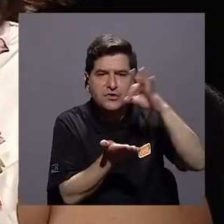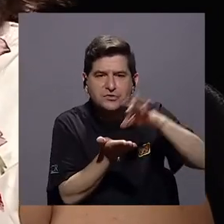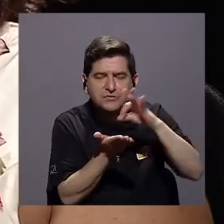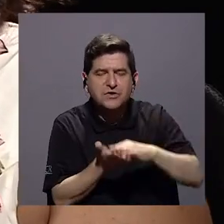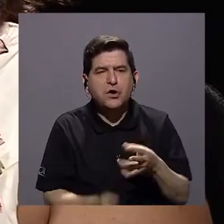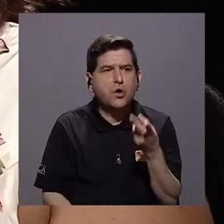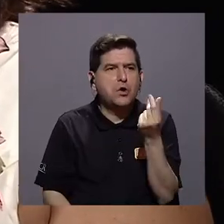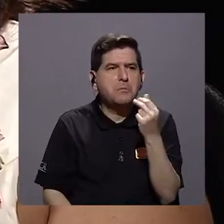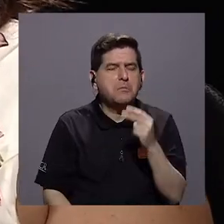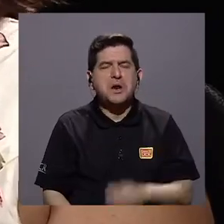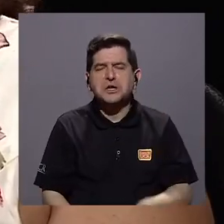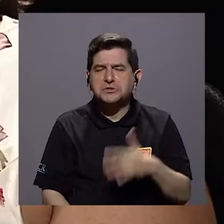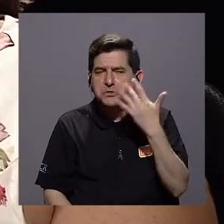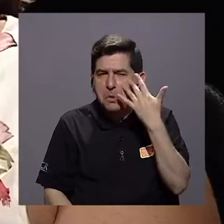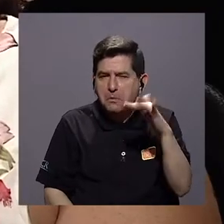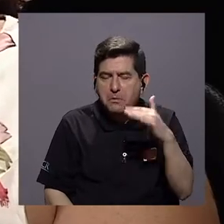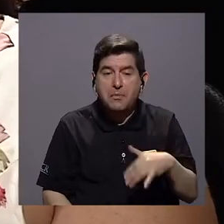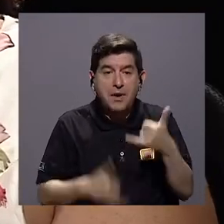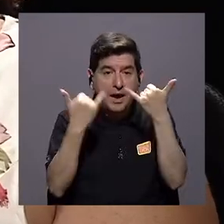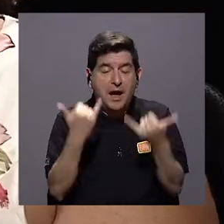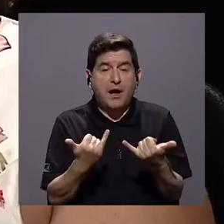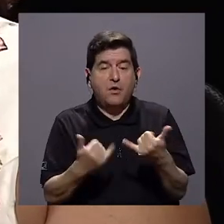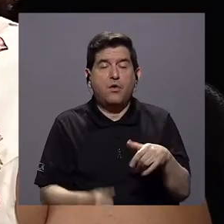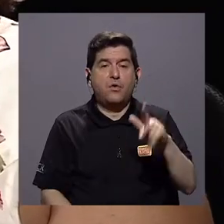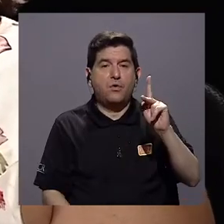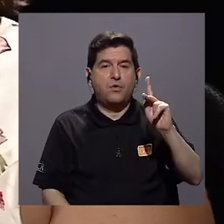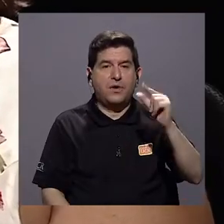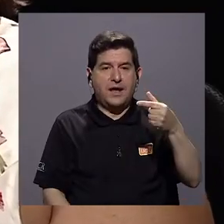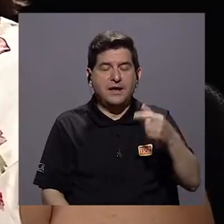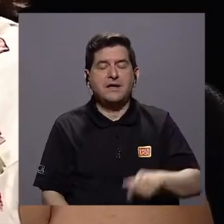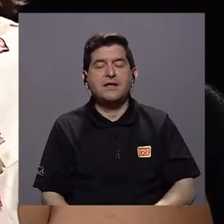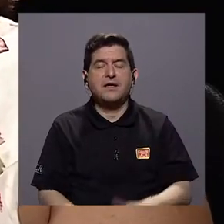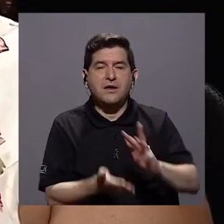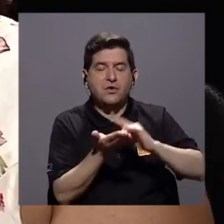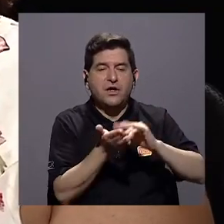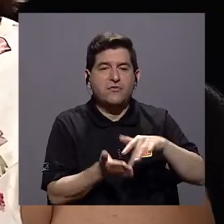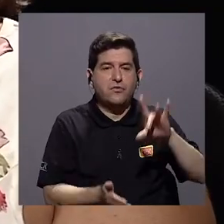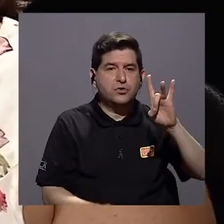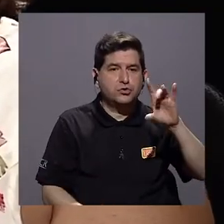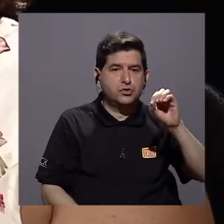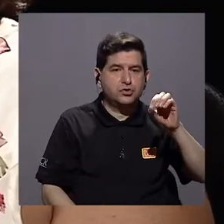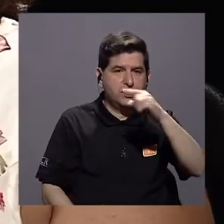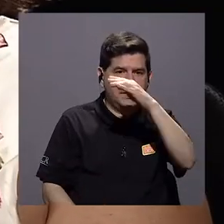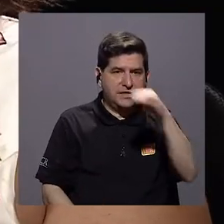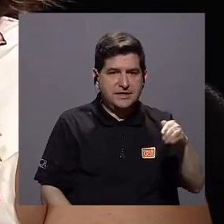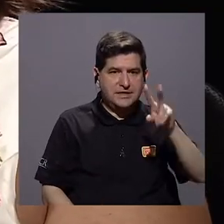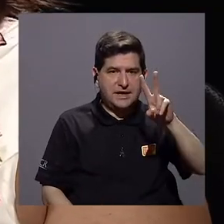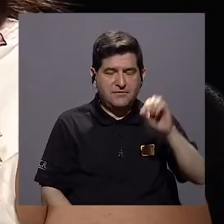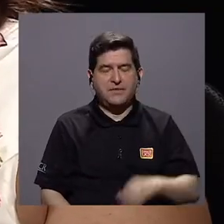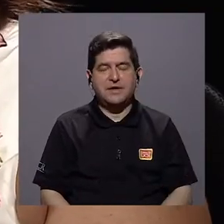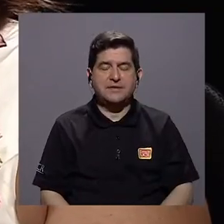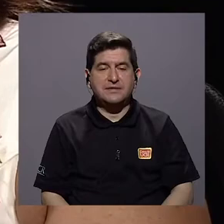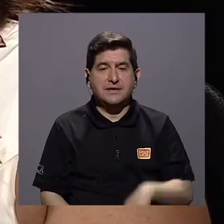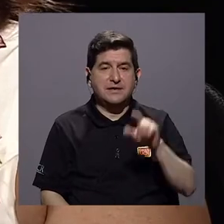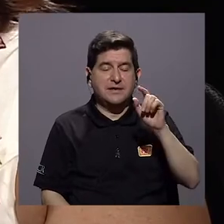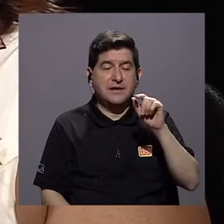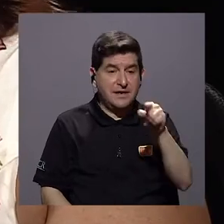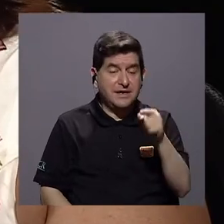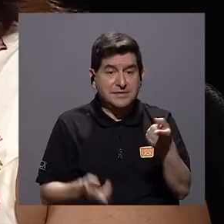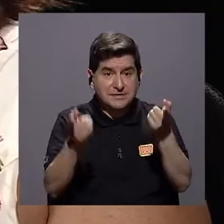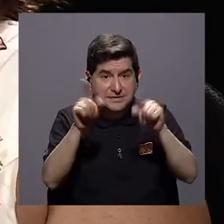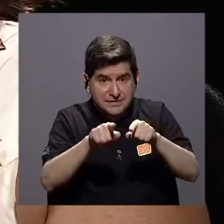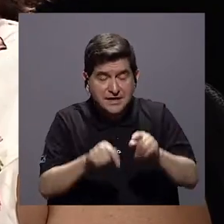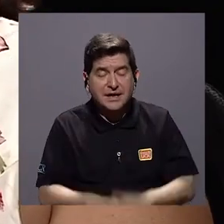precios similares. Y ahorita un kilo de arroz 80-20 le cuesta a usted 620 colones, y un kilo de frijoles, si